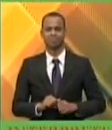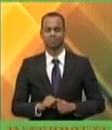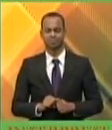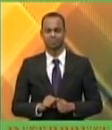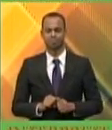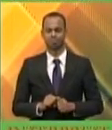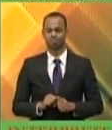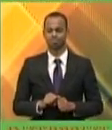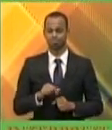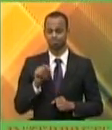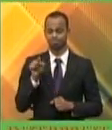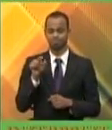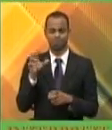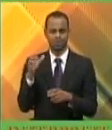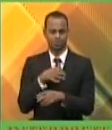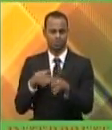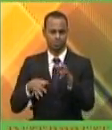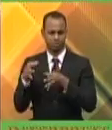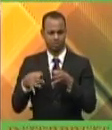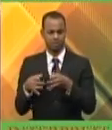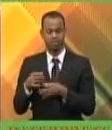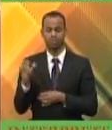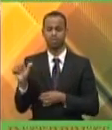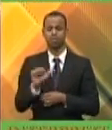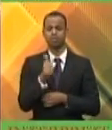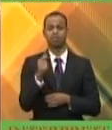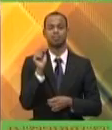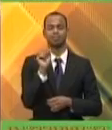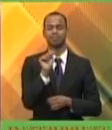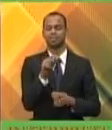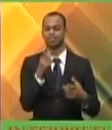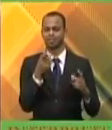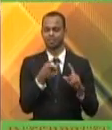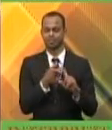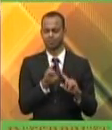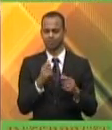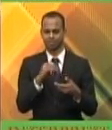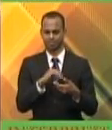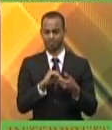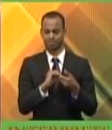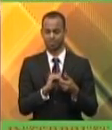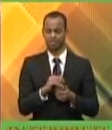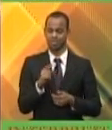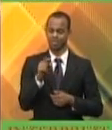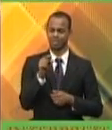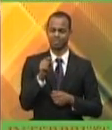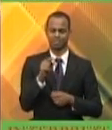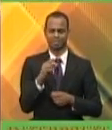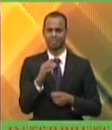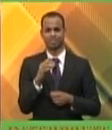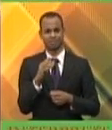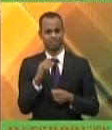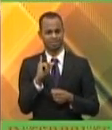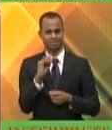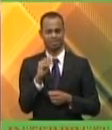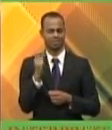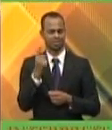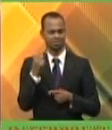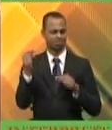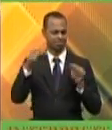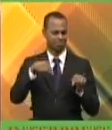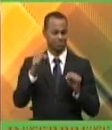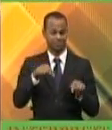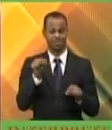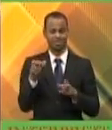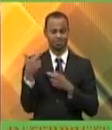y saber qué estado que siempre está aquí dándonos la mano con todas estas cosas ya es encargada del departamento de